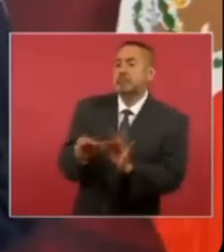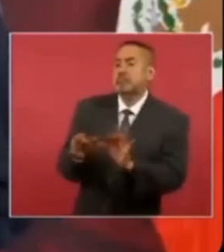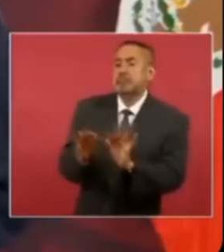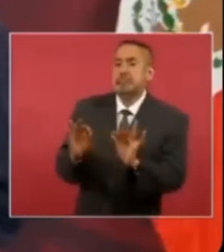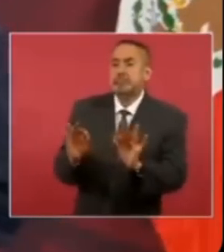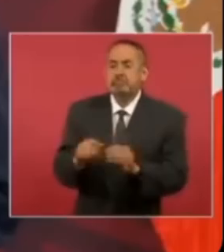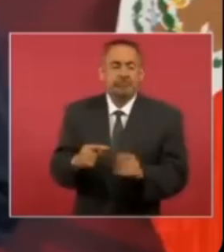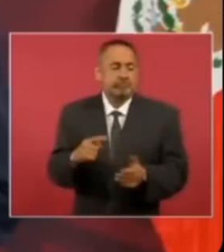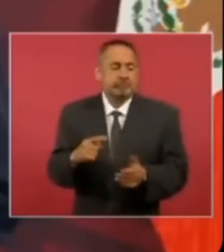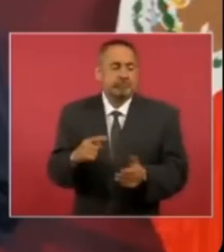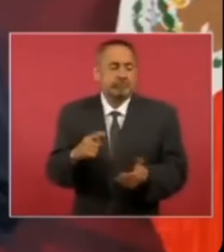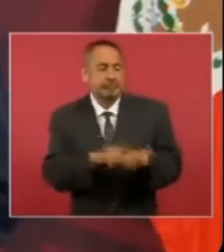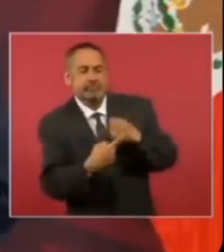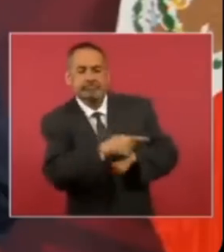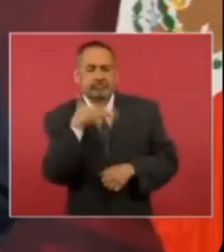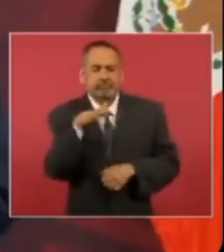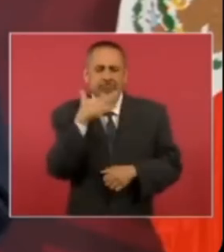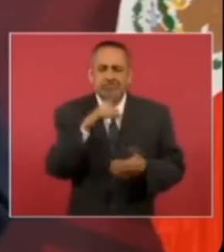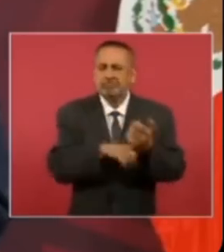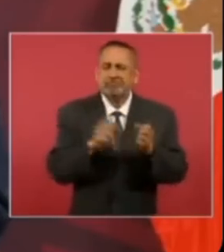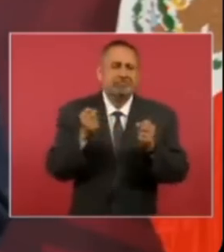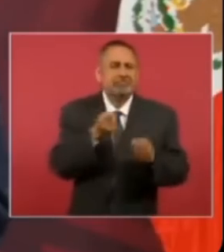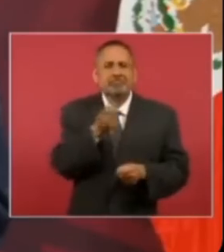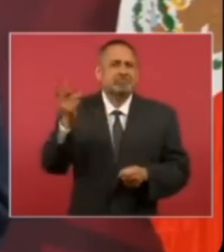las corruptelas de los funcionarios.